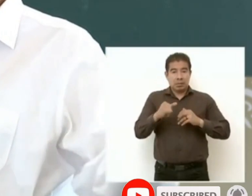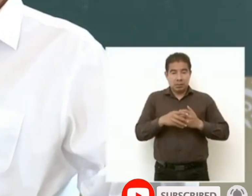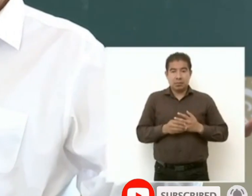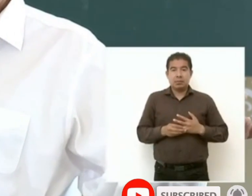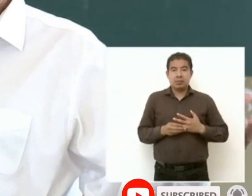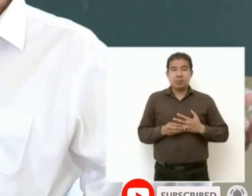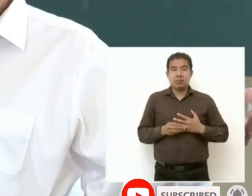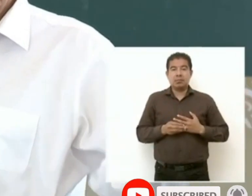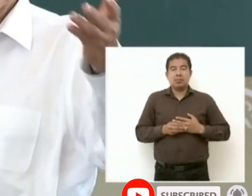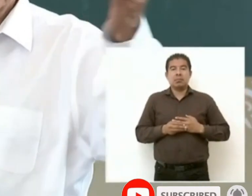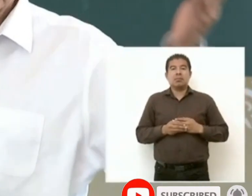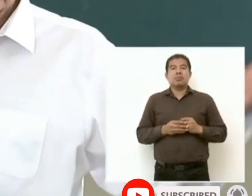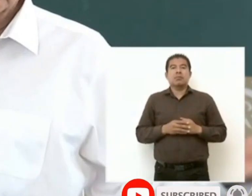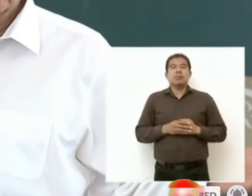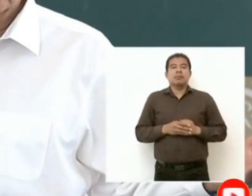y